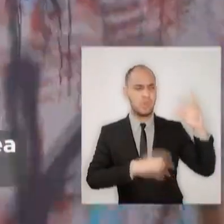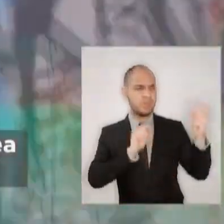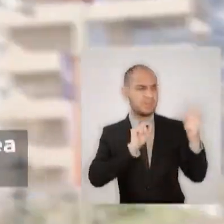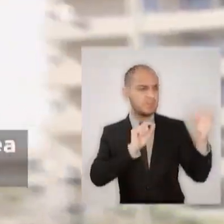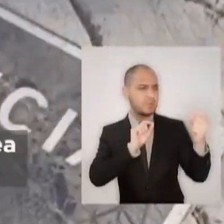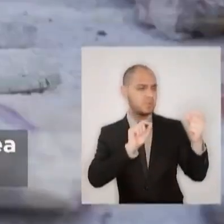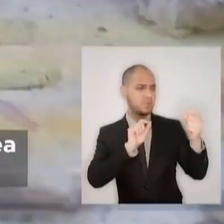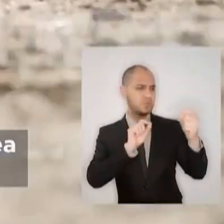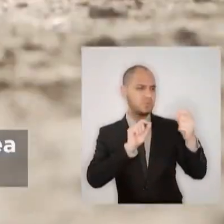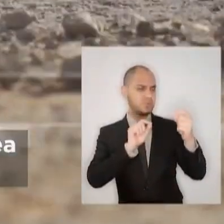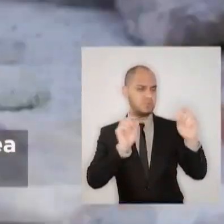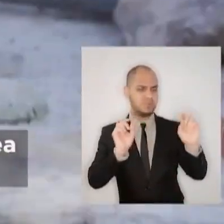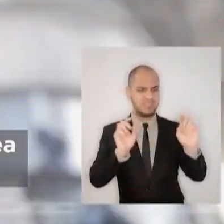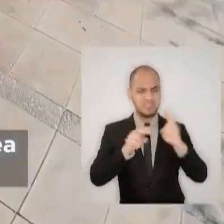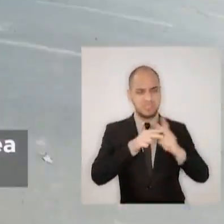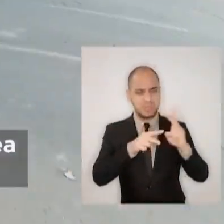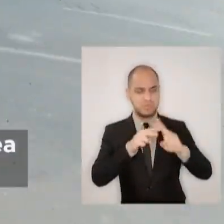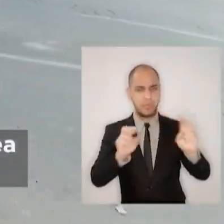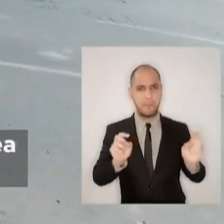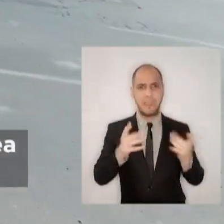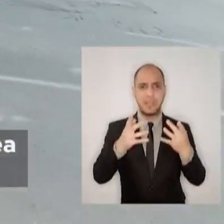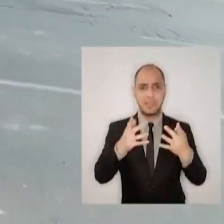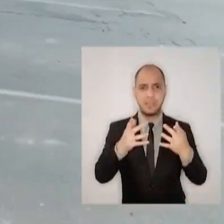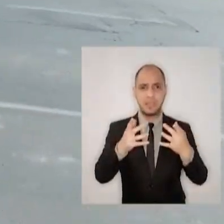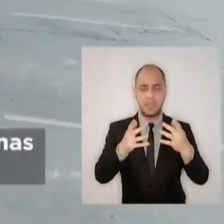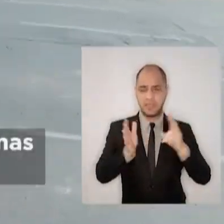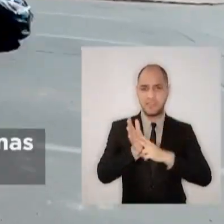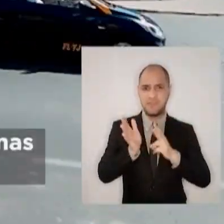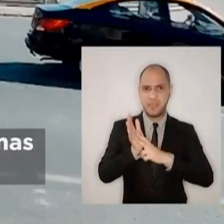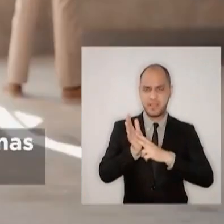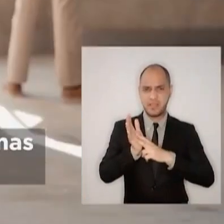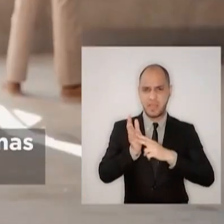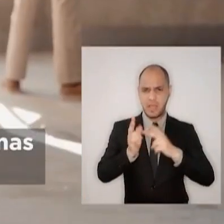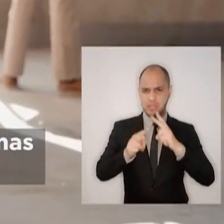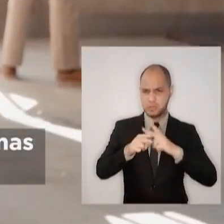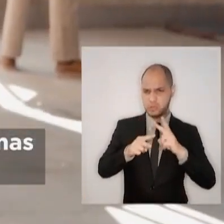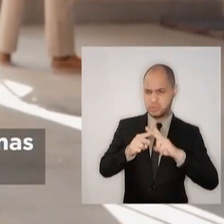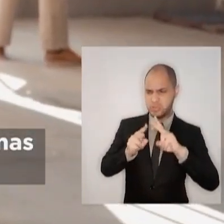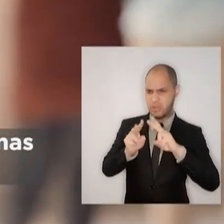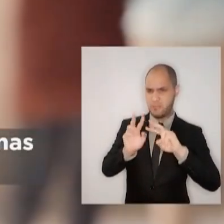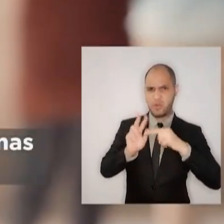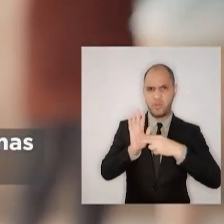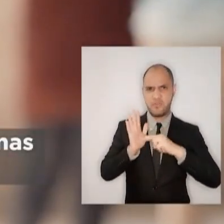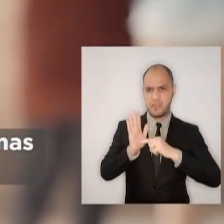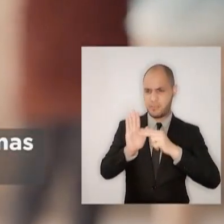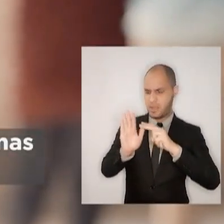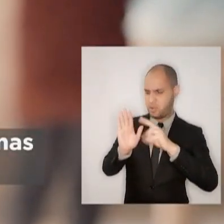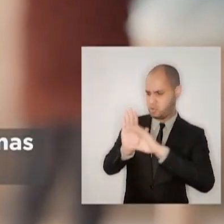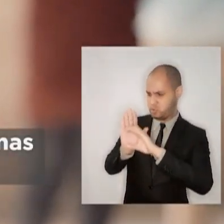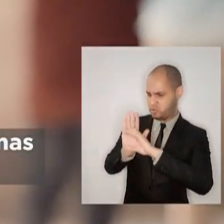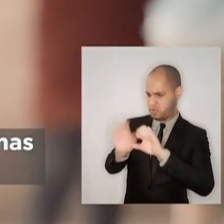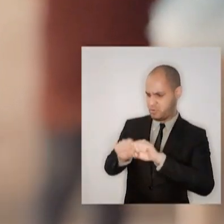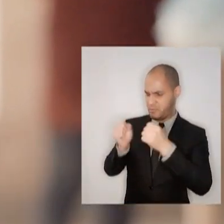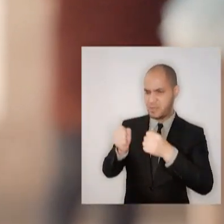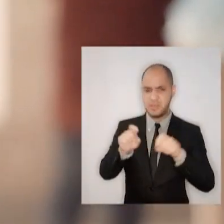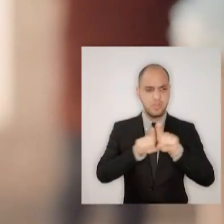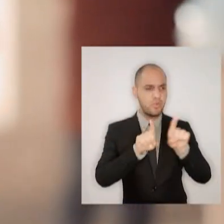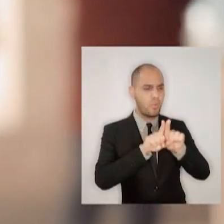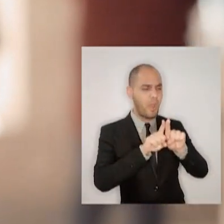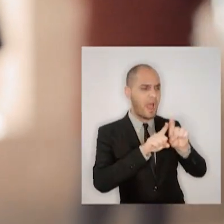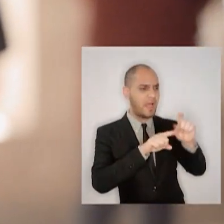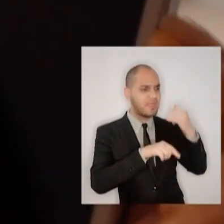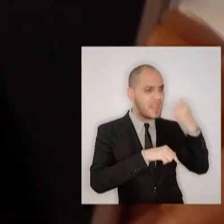una ilusión instalada en un discurso que plantea una solución mágica. ¿Pero de verdad vamos a solucionar los problemas rompiendo la